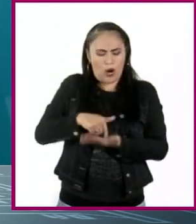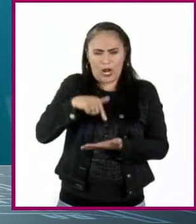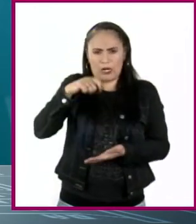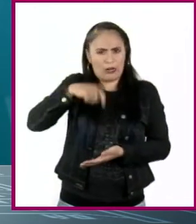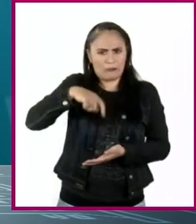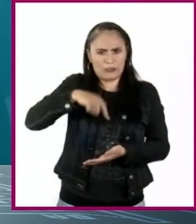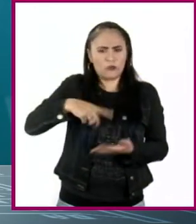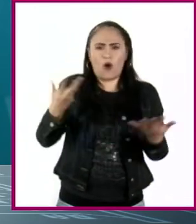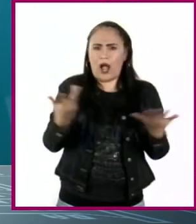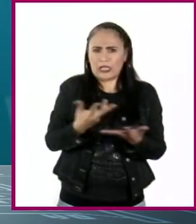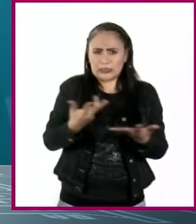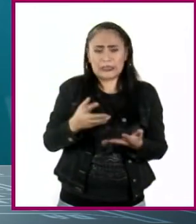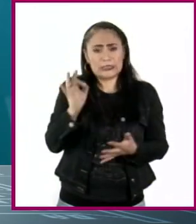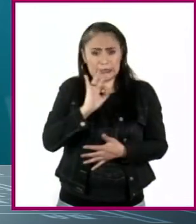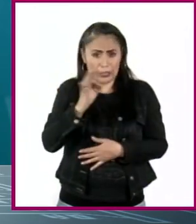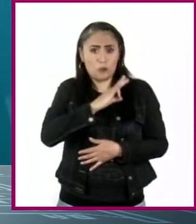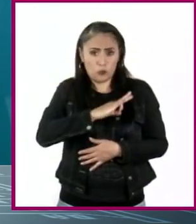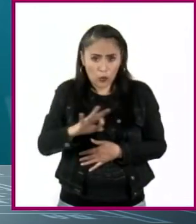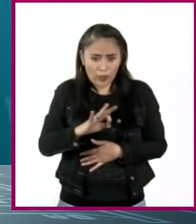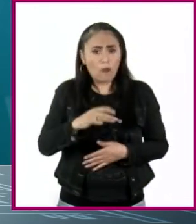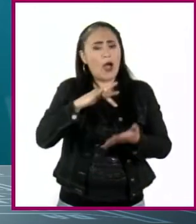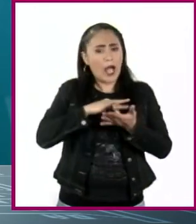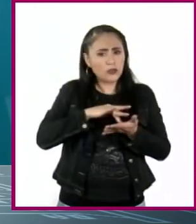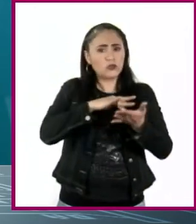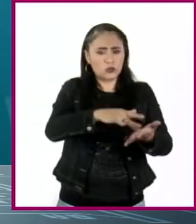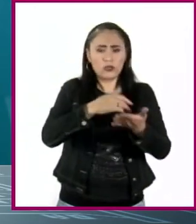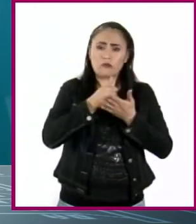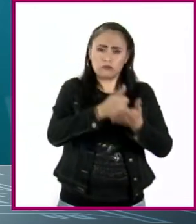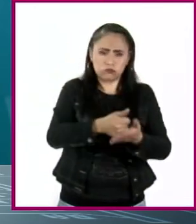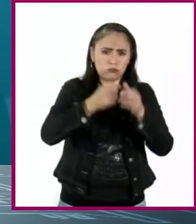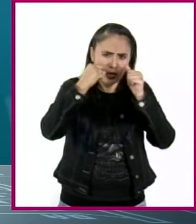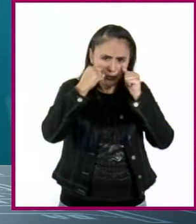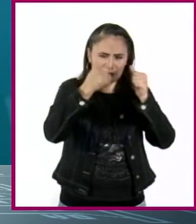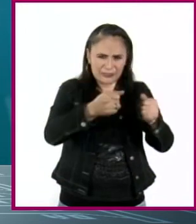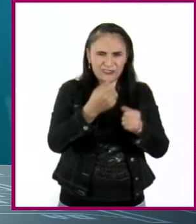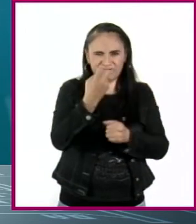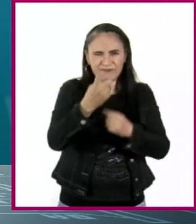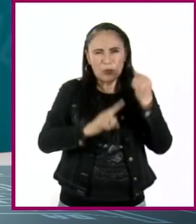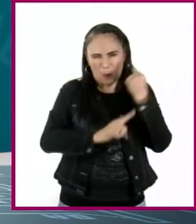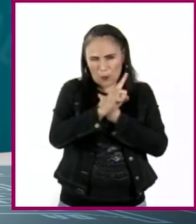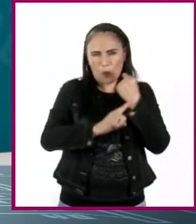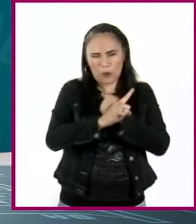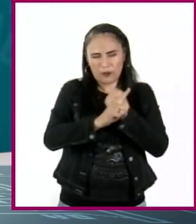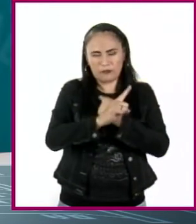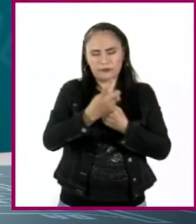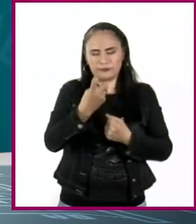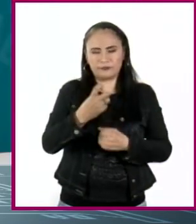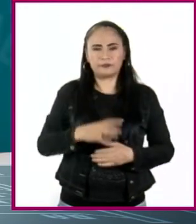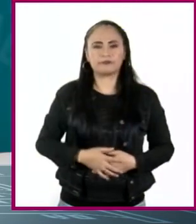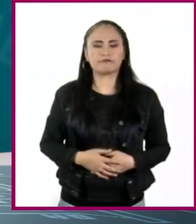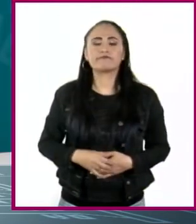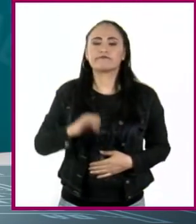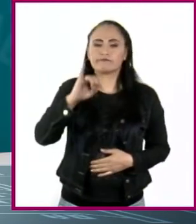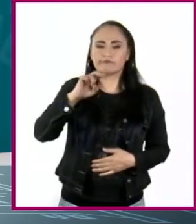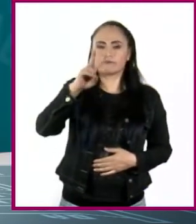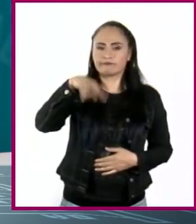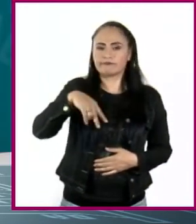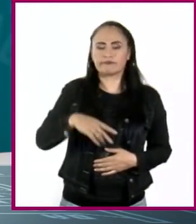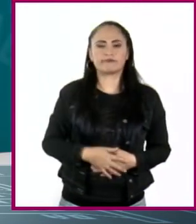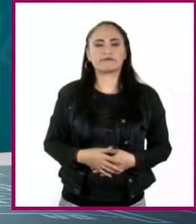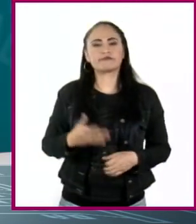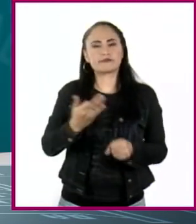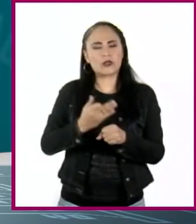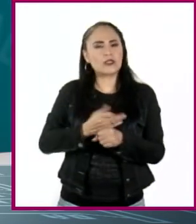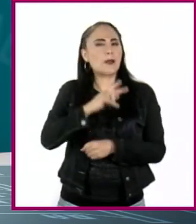acuerdo con nuestras posibilidades, para colaborar en la atención a esta problemática. Cierto, Ainda. Por eso vale la pena dejar